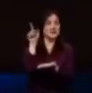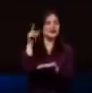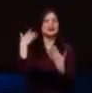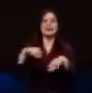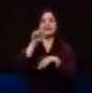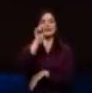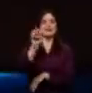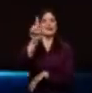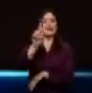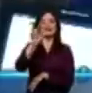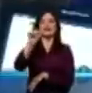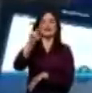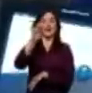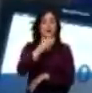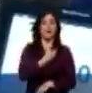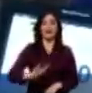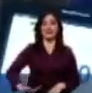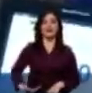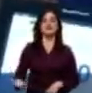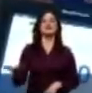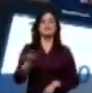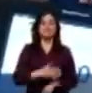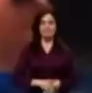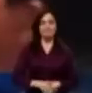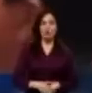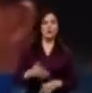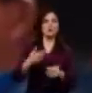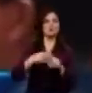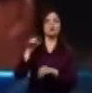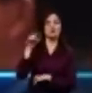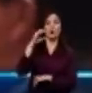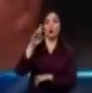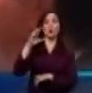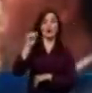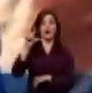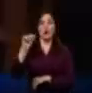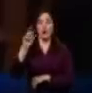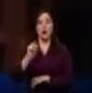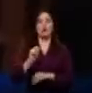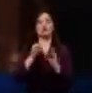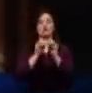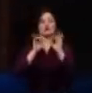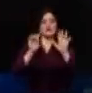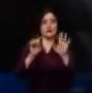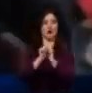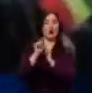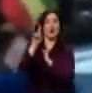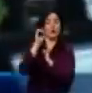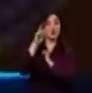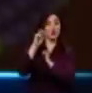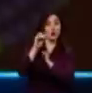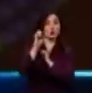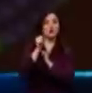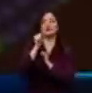como presidente del legislativo. Hubo otras postulaciones como Henry Cucalón del PSC y Patricio Donoso de Creo, pero